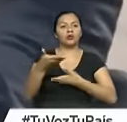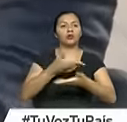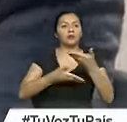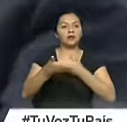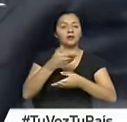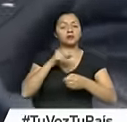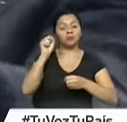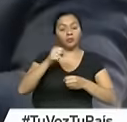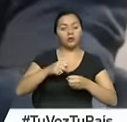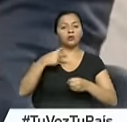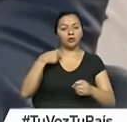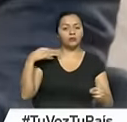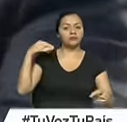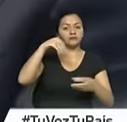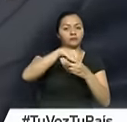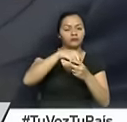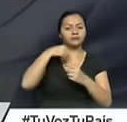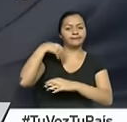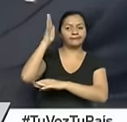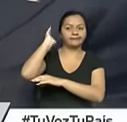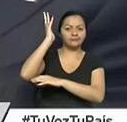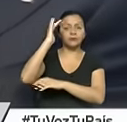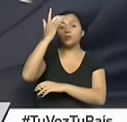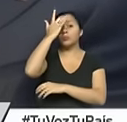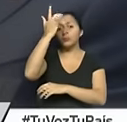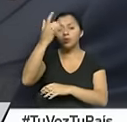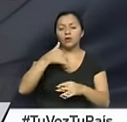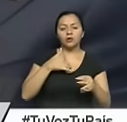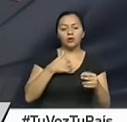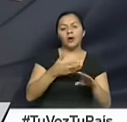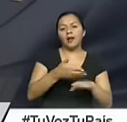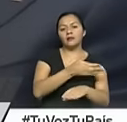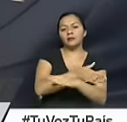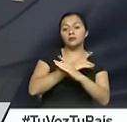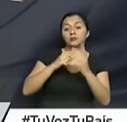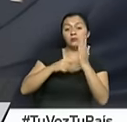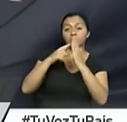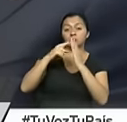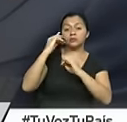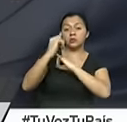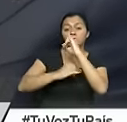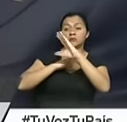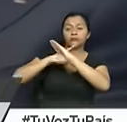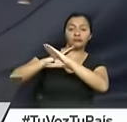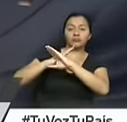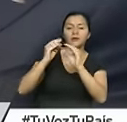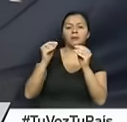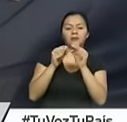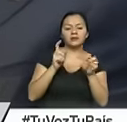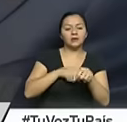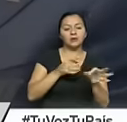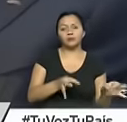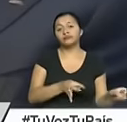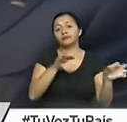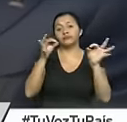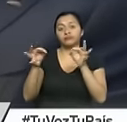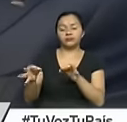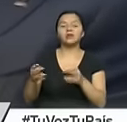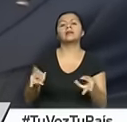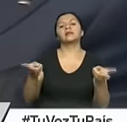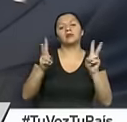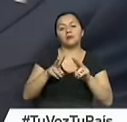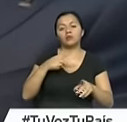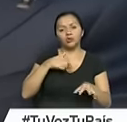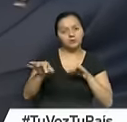he comparecido a exponer por qué tuvimos que hacer la extensión y nuestra argumentación ha sido aceptada y seguimos en materia